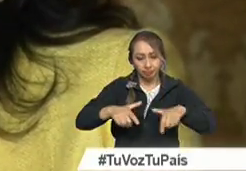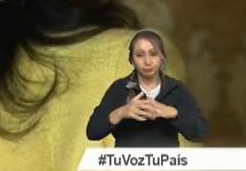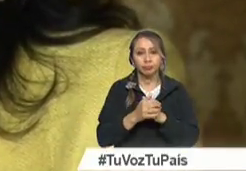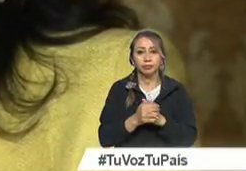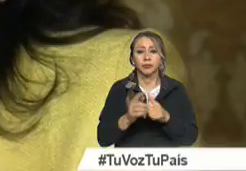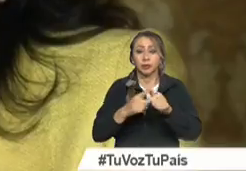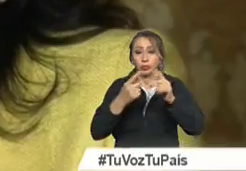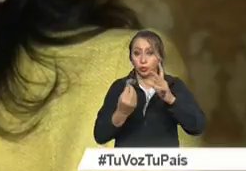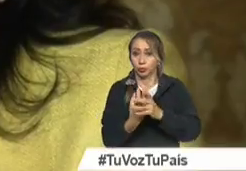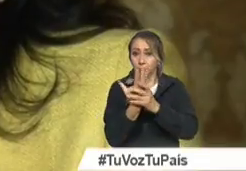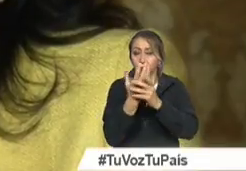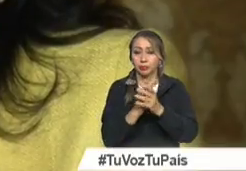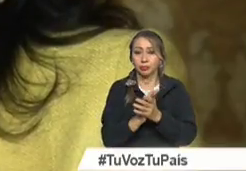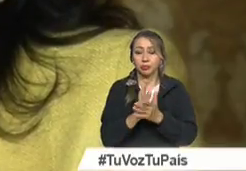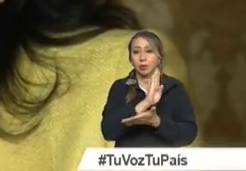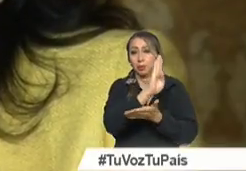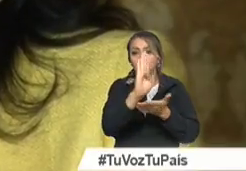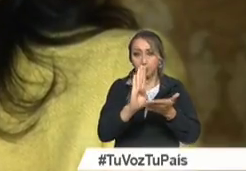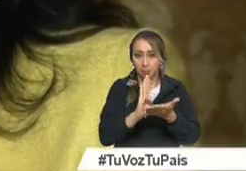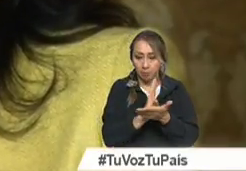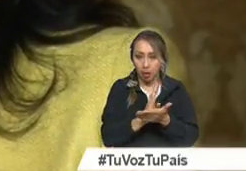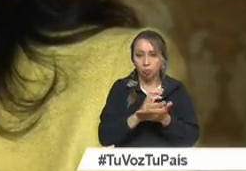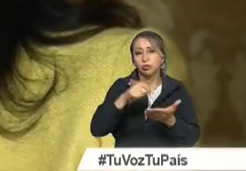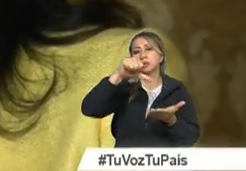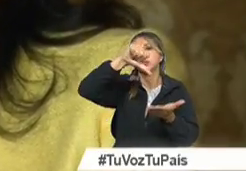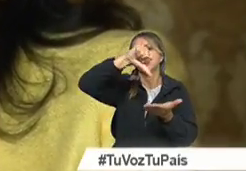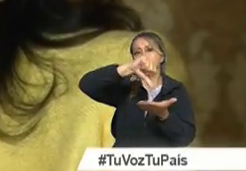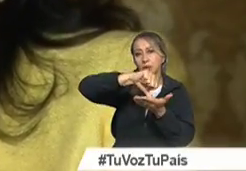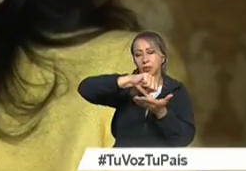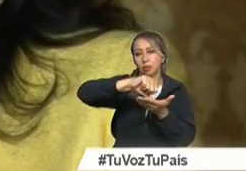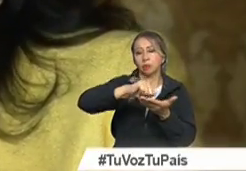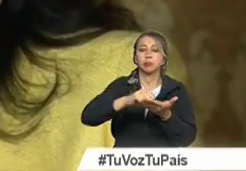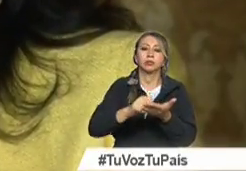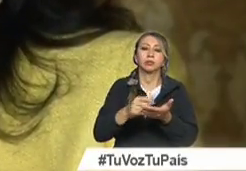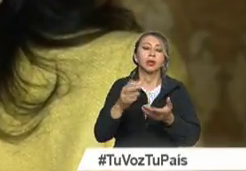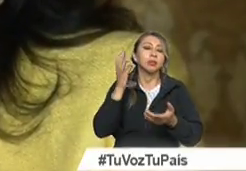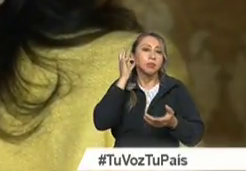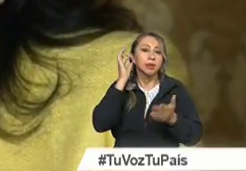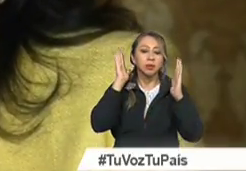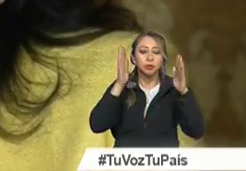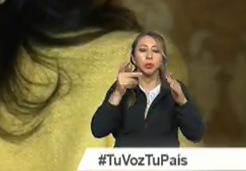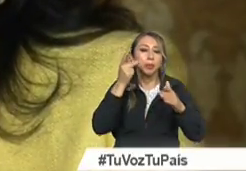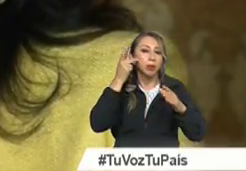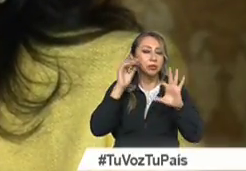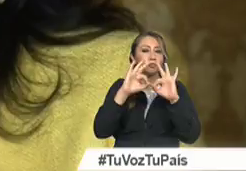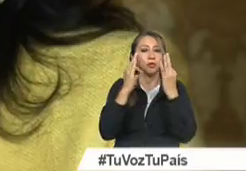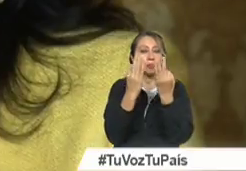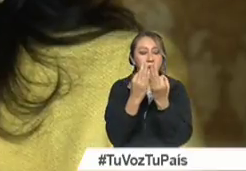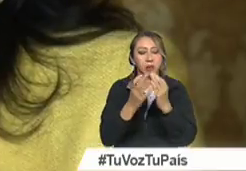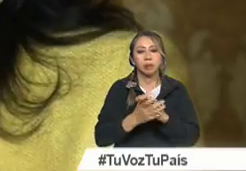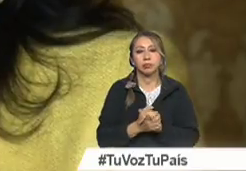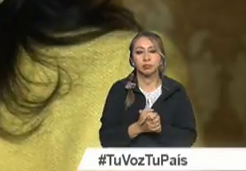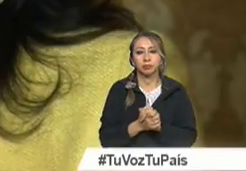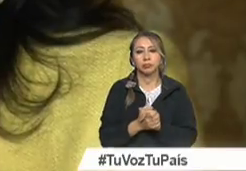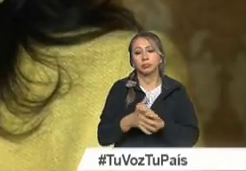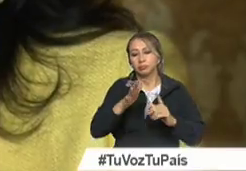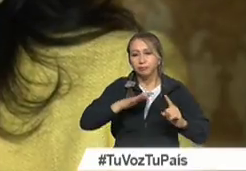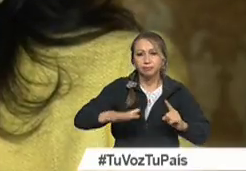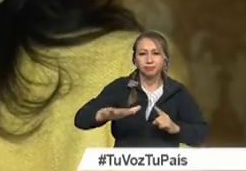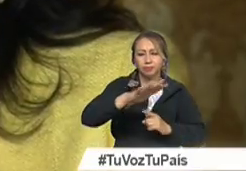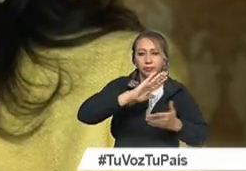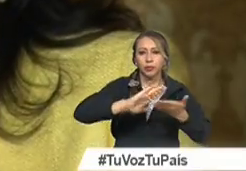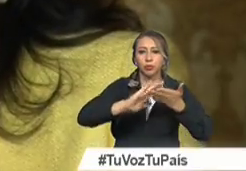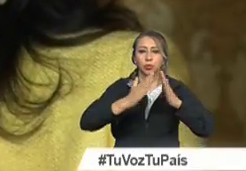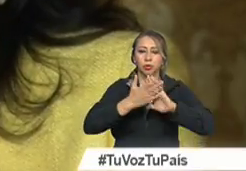crear dentro de estos barrios como les digo los centros de atención integral las manuelas donde tendrán espacios comunitarios para